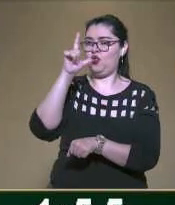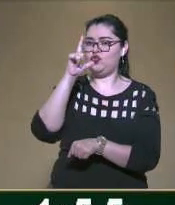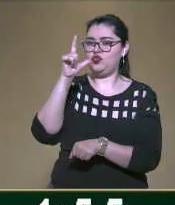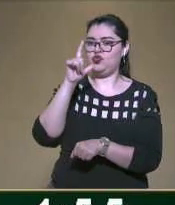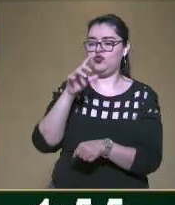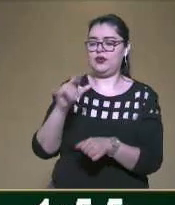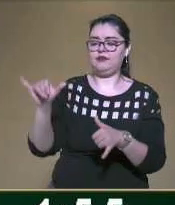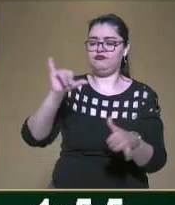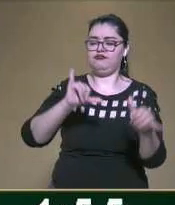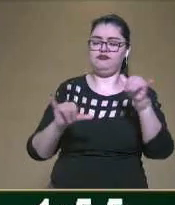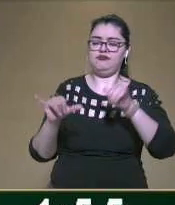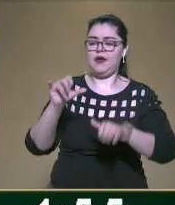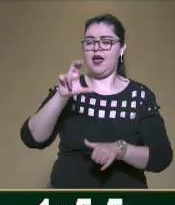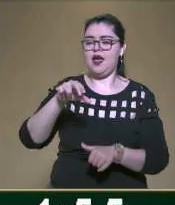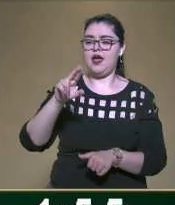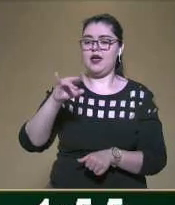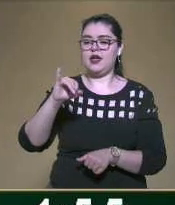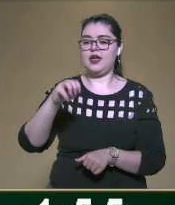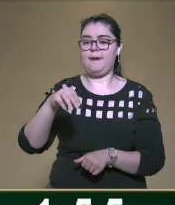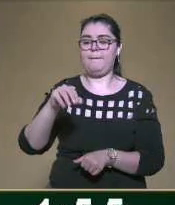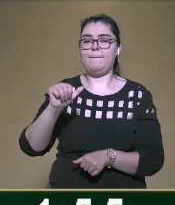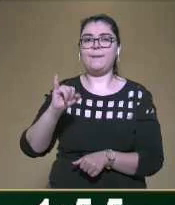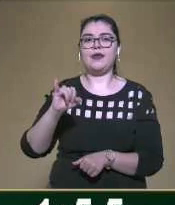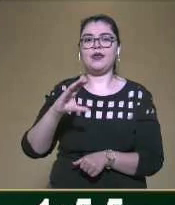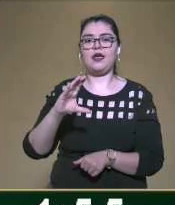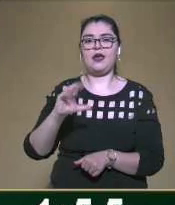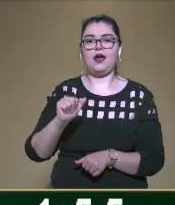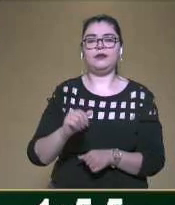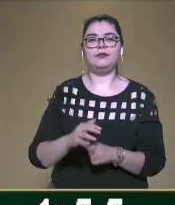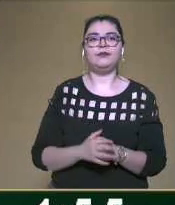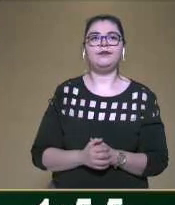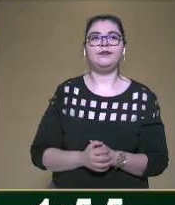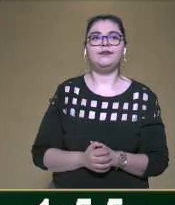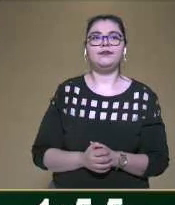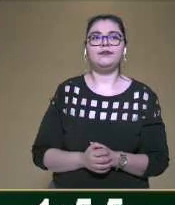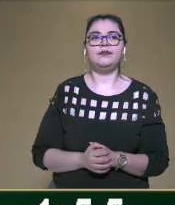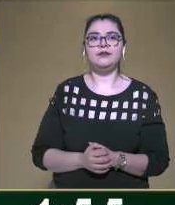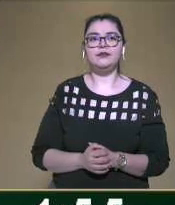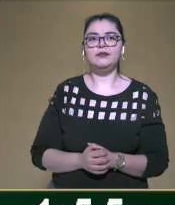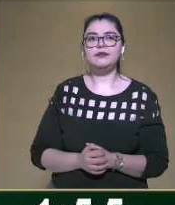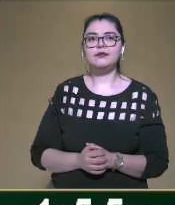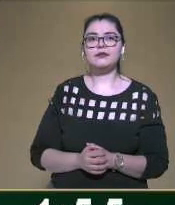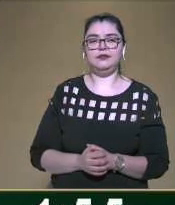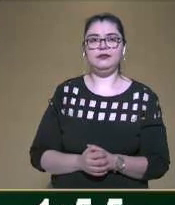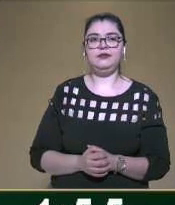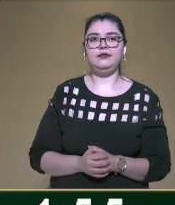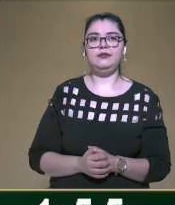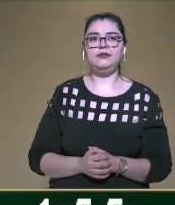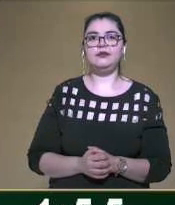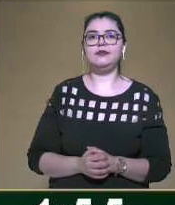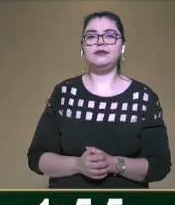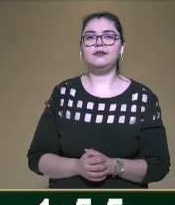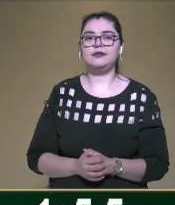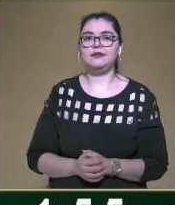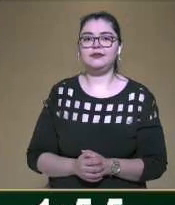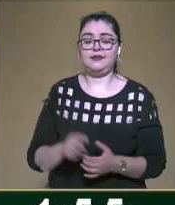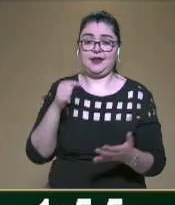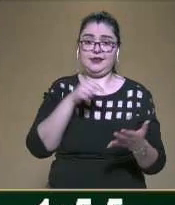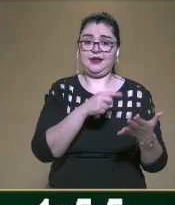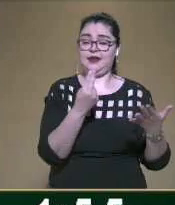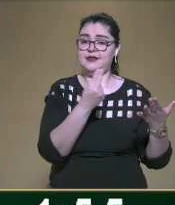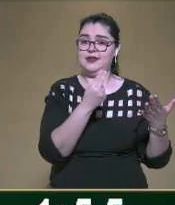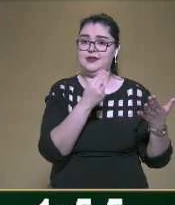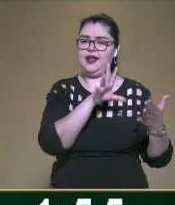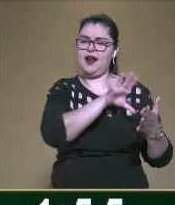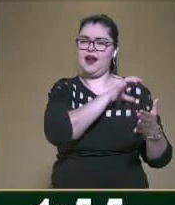equivoqué. Ahí está la diferencia. Heterótrofos necesitan energía química y los autótrofos necesitan energía lumínica y química,